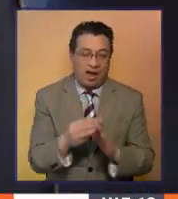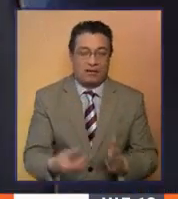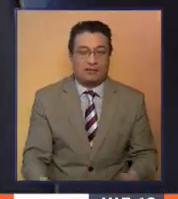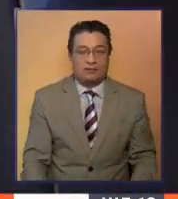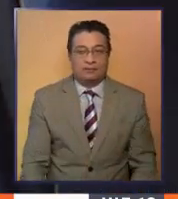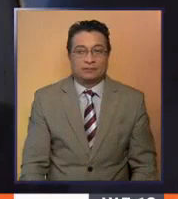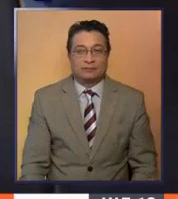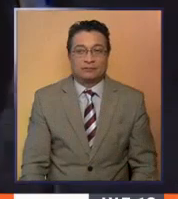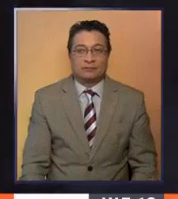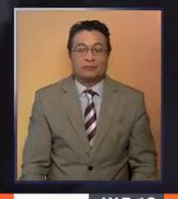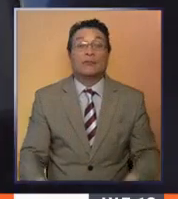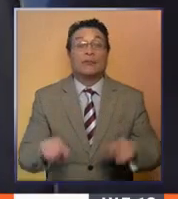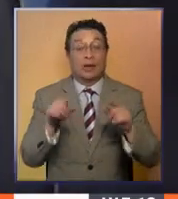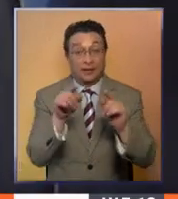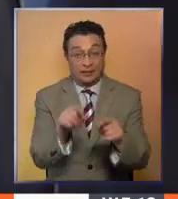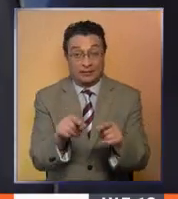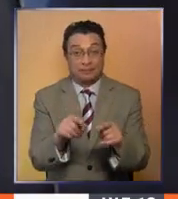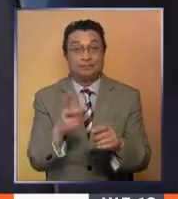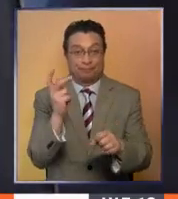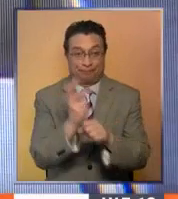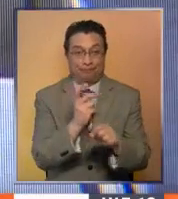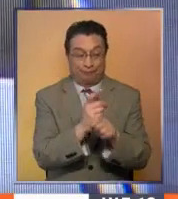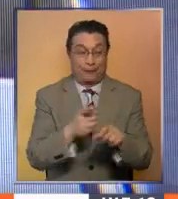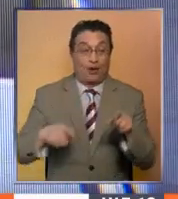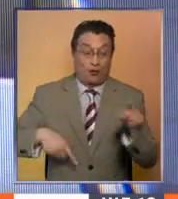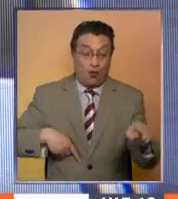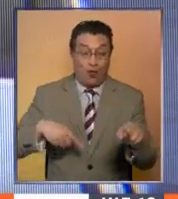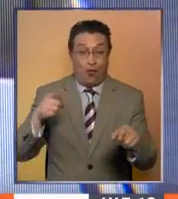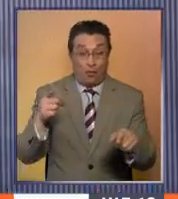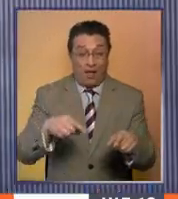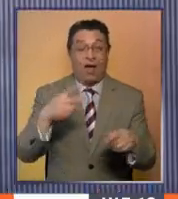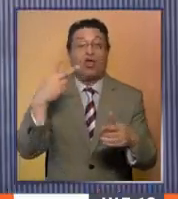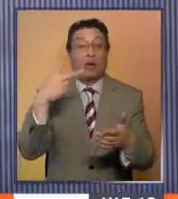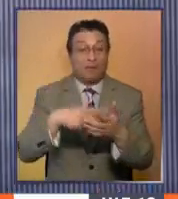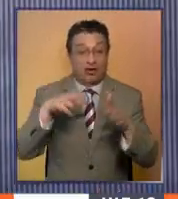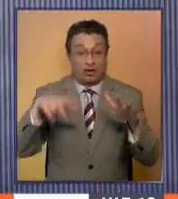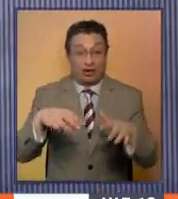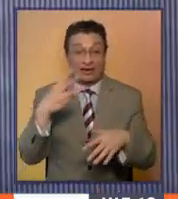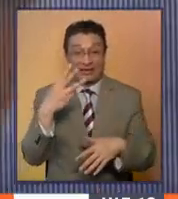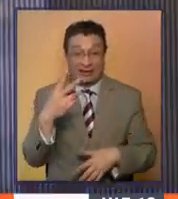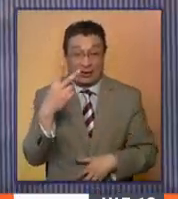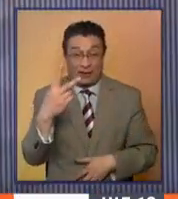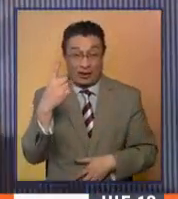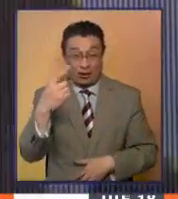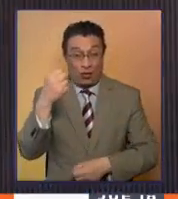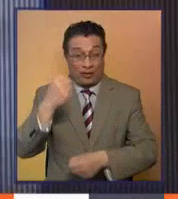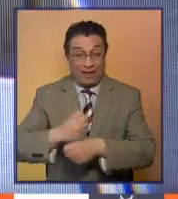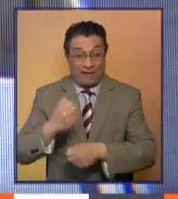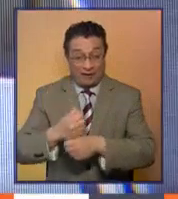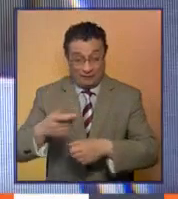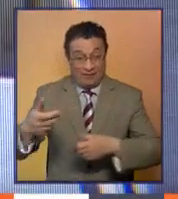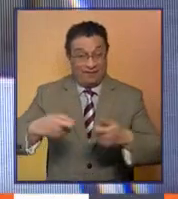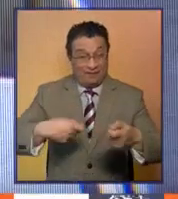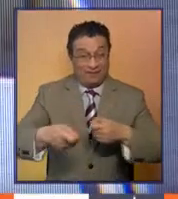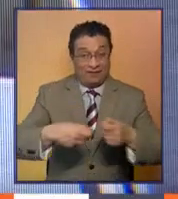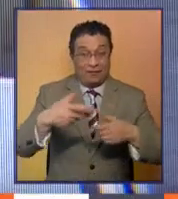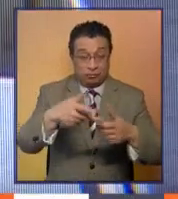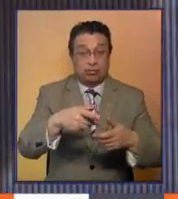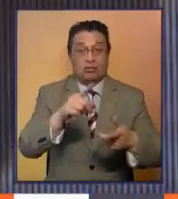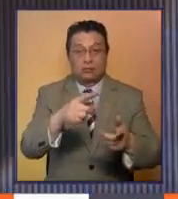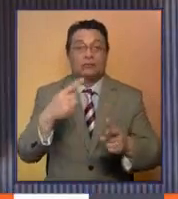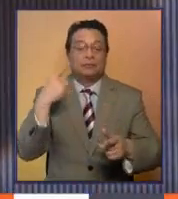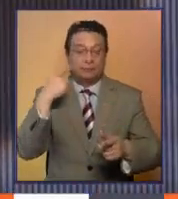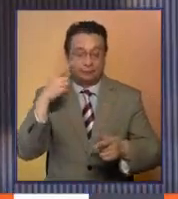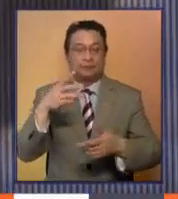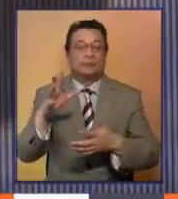por culpa de este tipo de delincuentes en el 2018 un total de 321 empleados ligados a la industria del comercio fueron atendidos en la